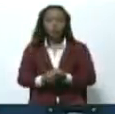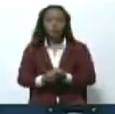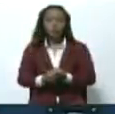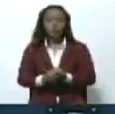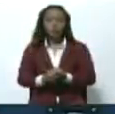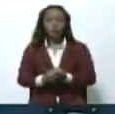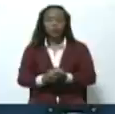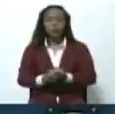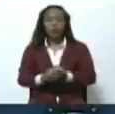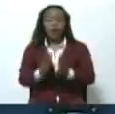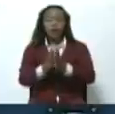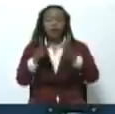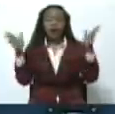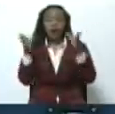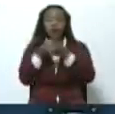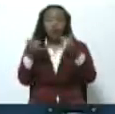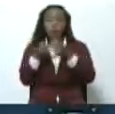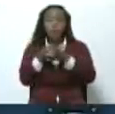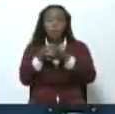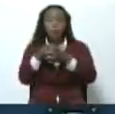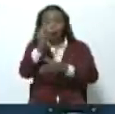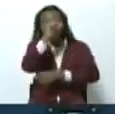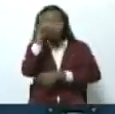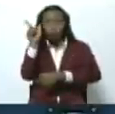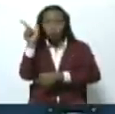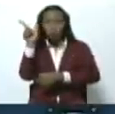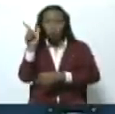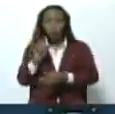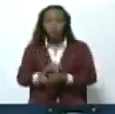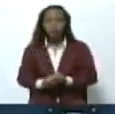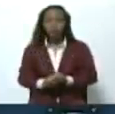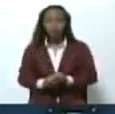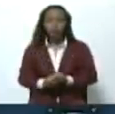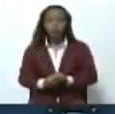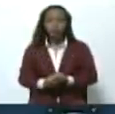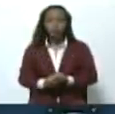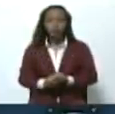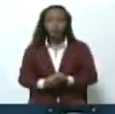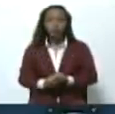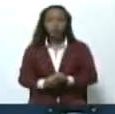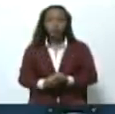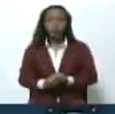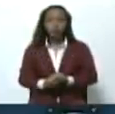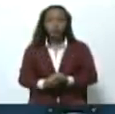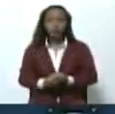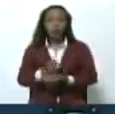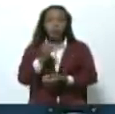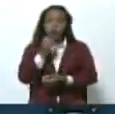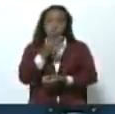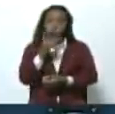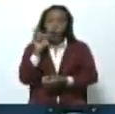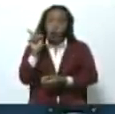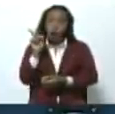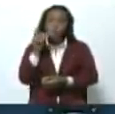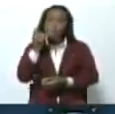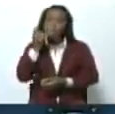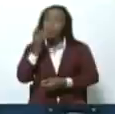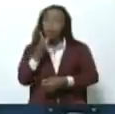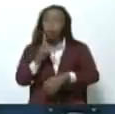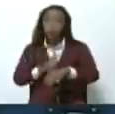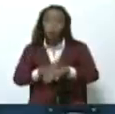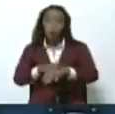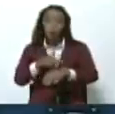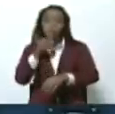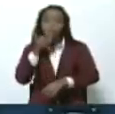el gran polo patriótico, el Partido Socialista Unido de Venezuela. Bueno, estarán en las próximas horas, en